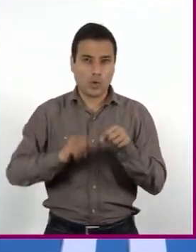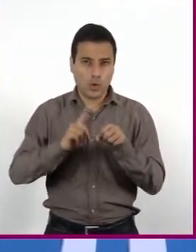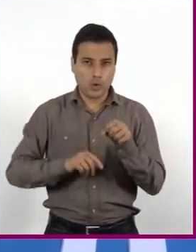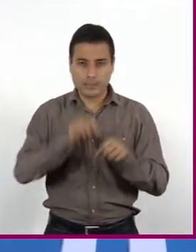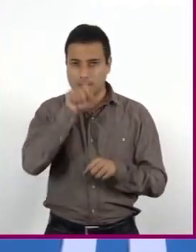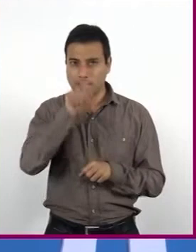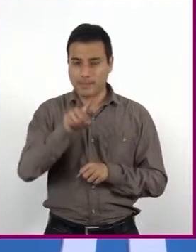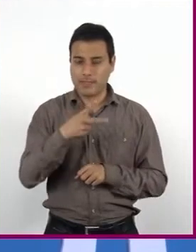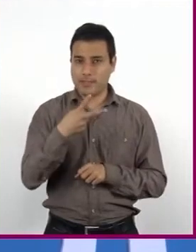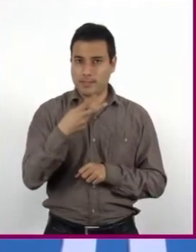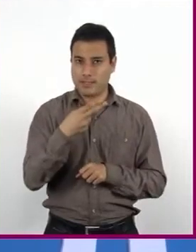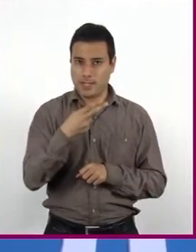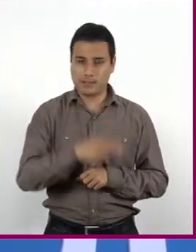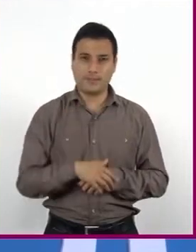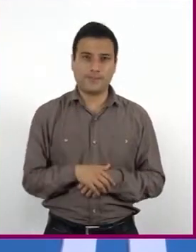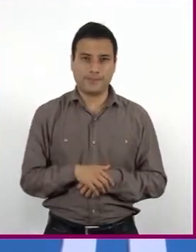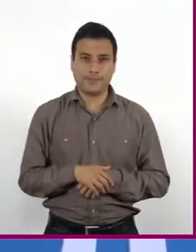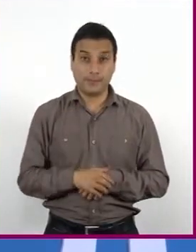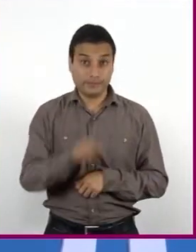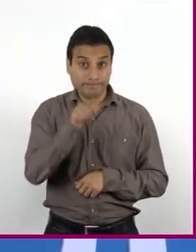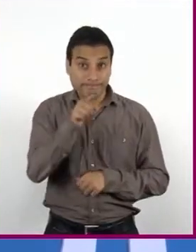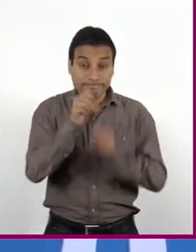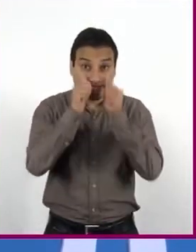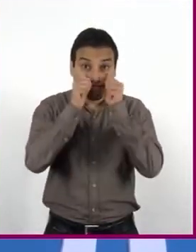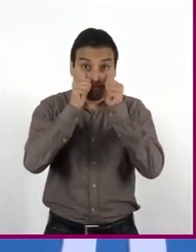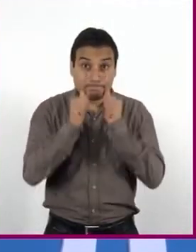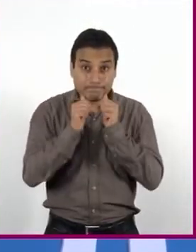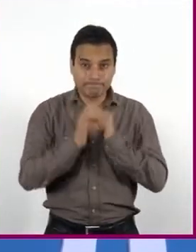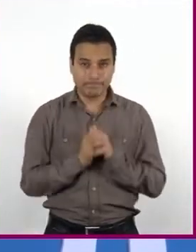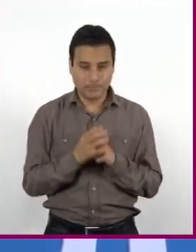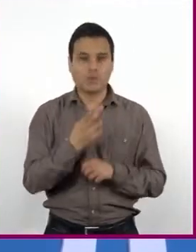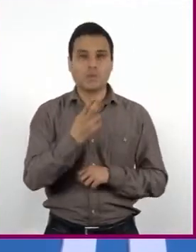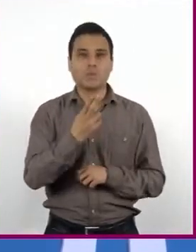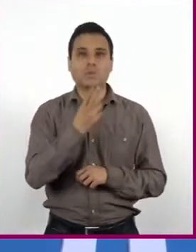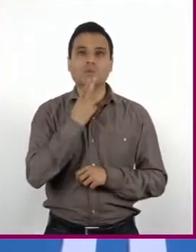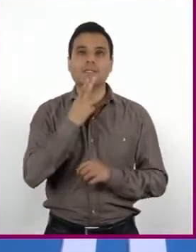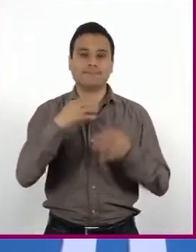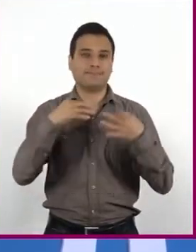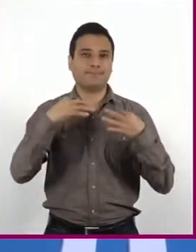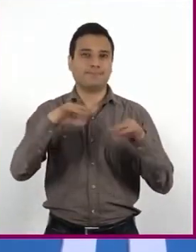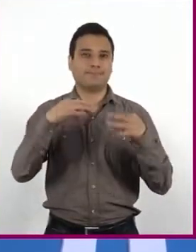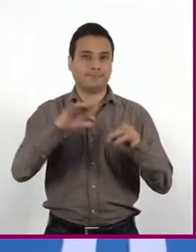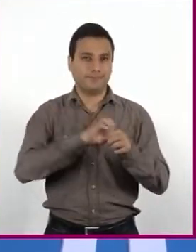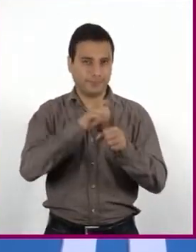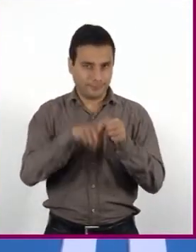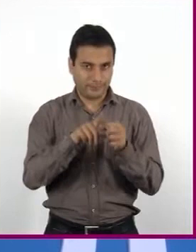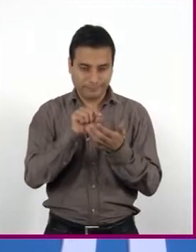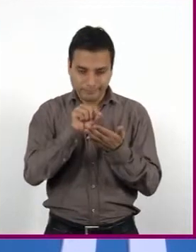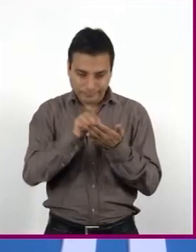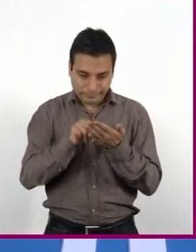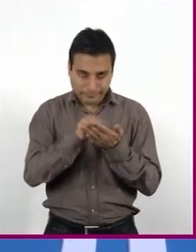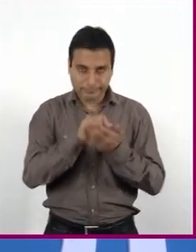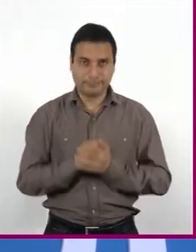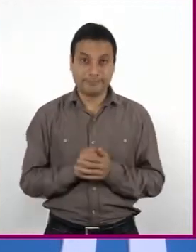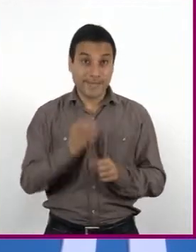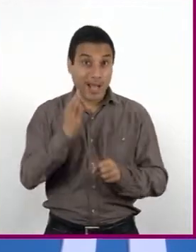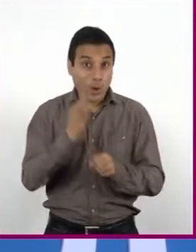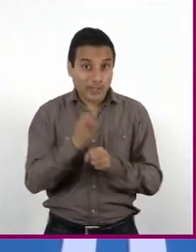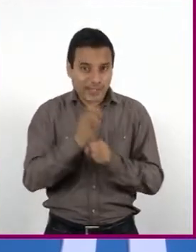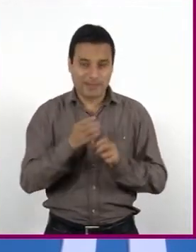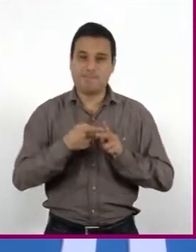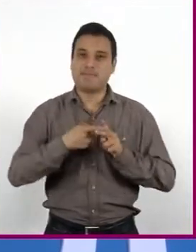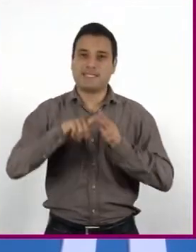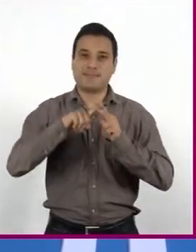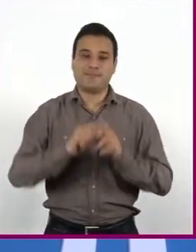sin punta. Y si tienen discapacidad visual, preparen sus hojas Leyer, punzón y regleta. Es momento de